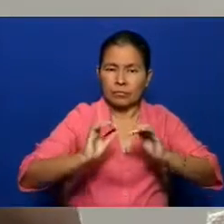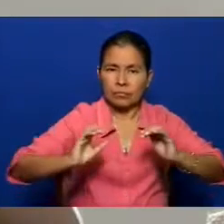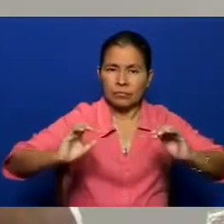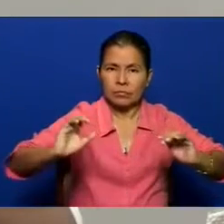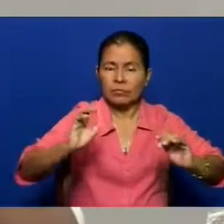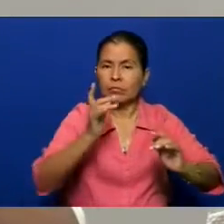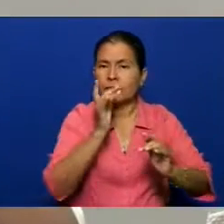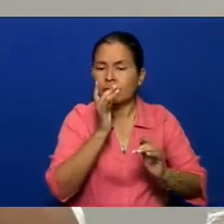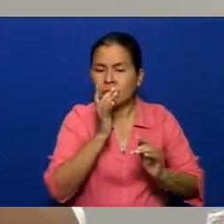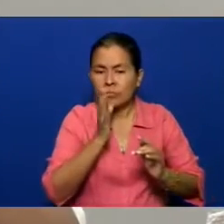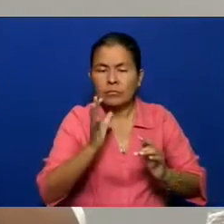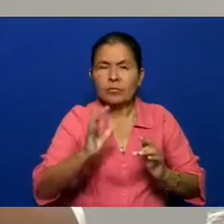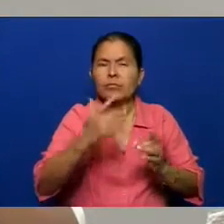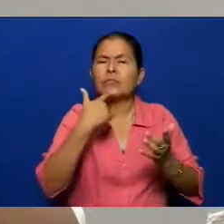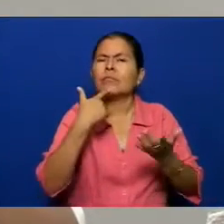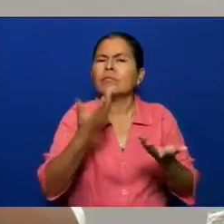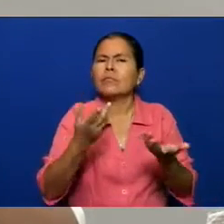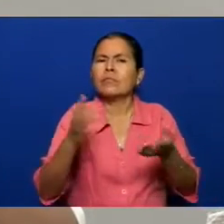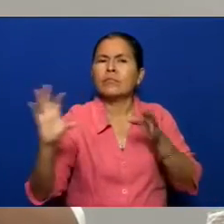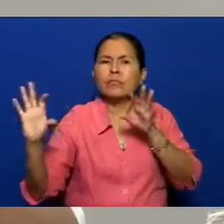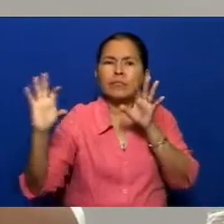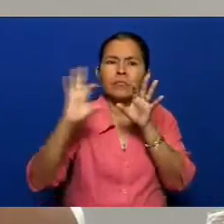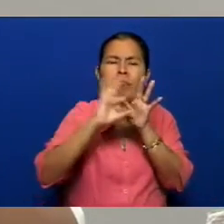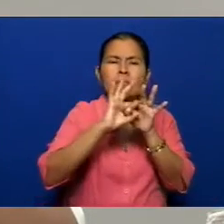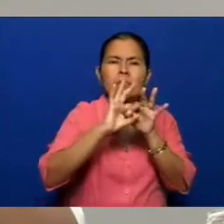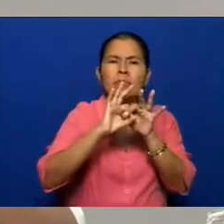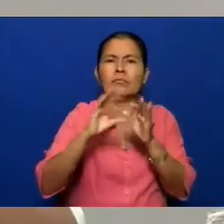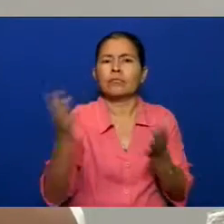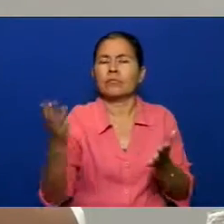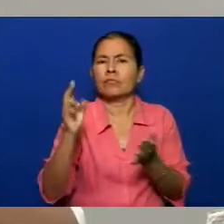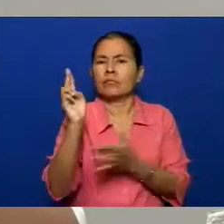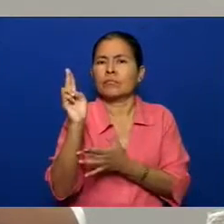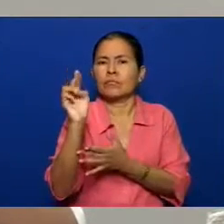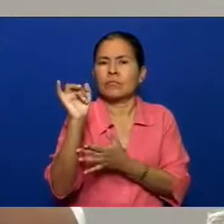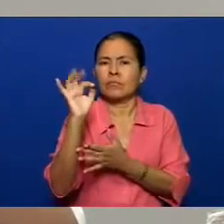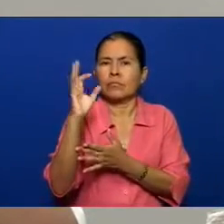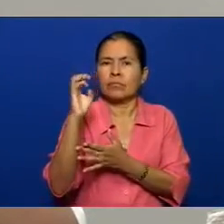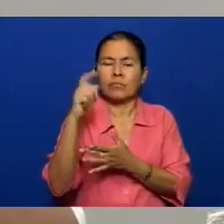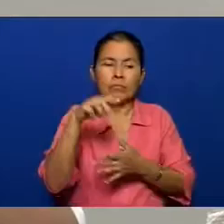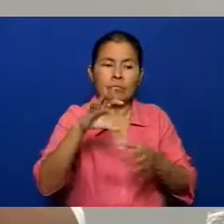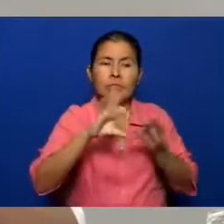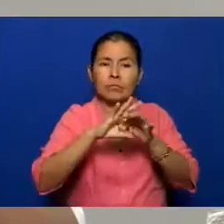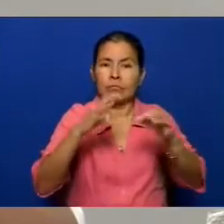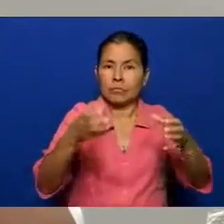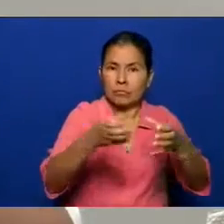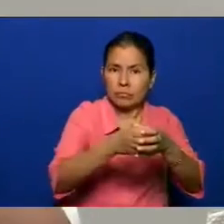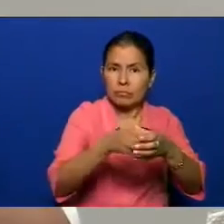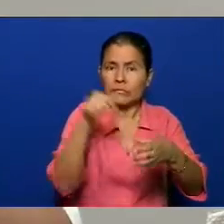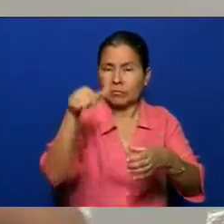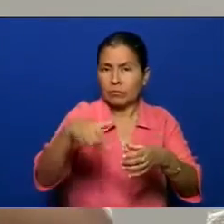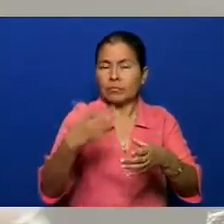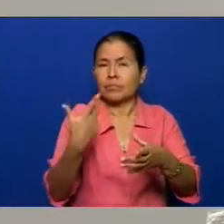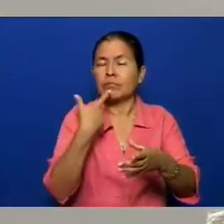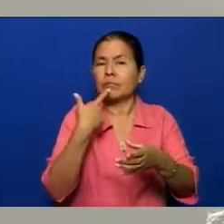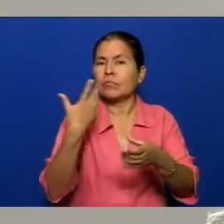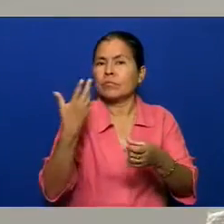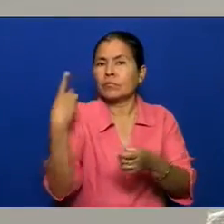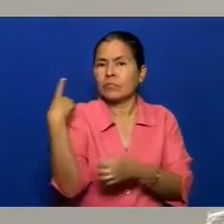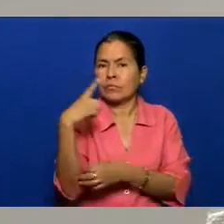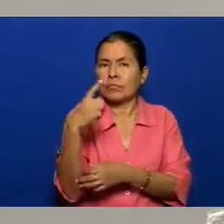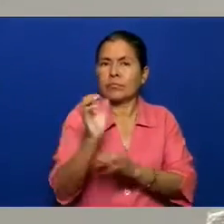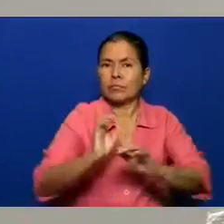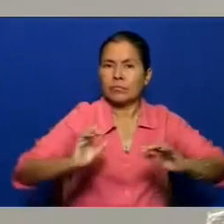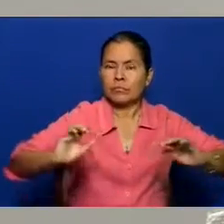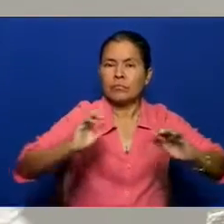traigo a esto a colación porque UNICEF trabaja con base a la Convención de los Derechos de la